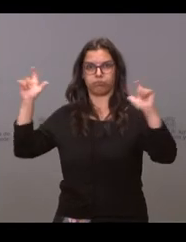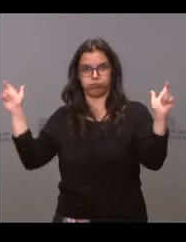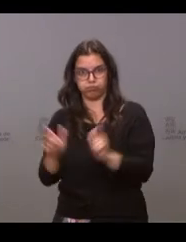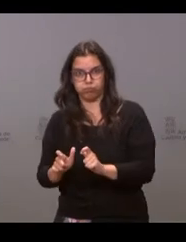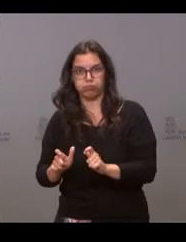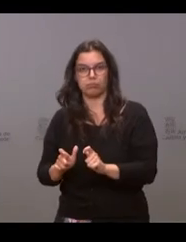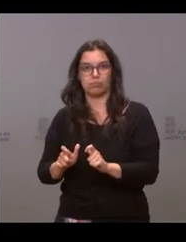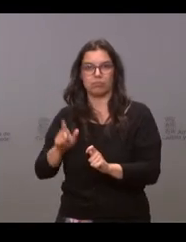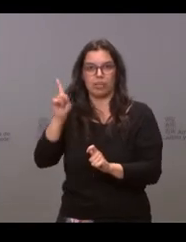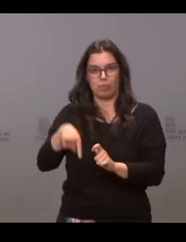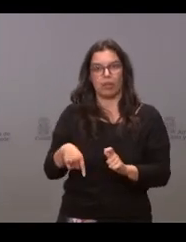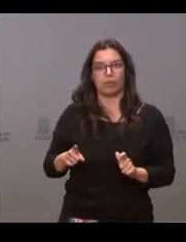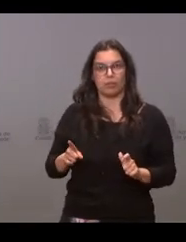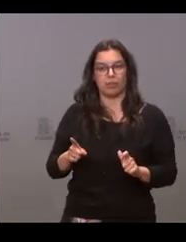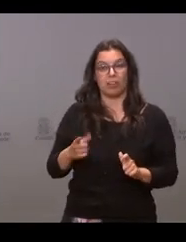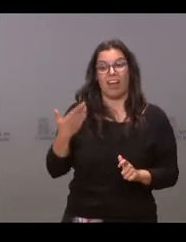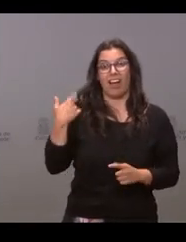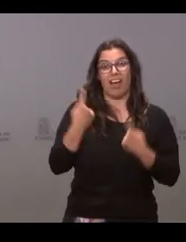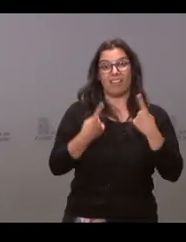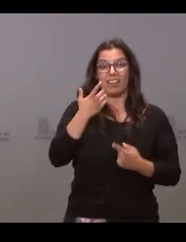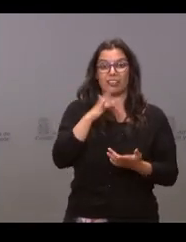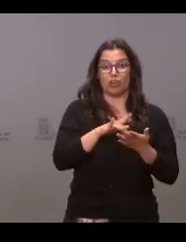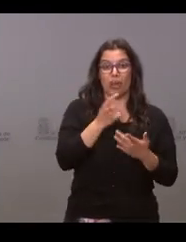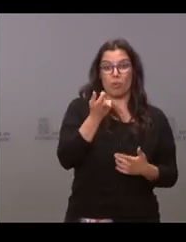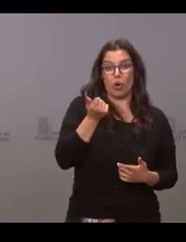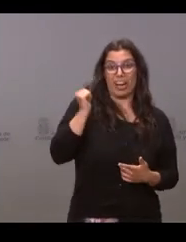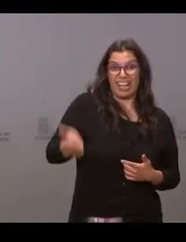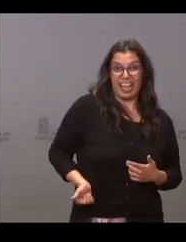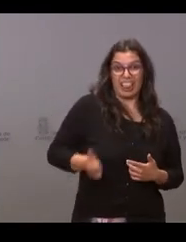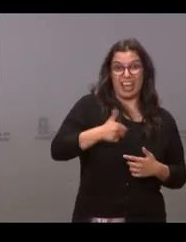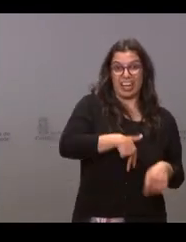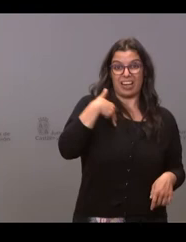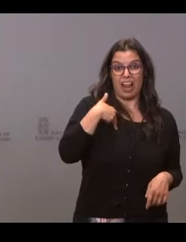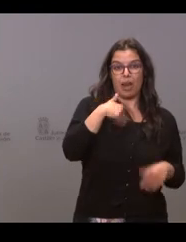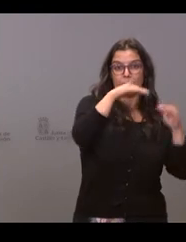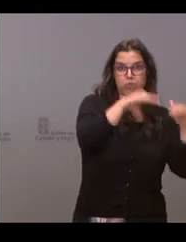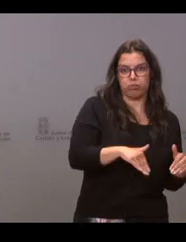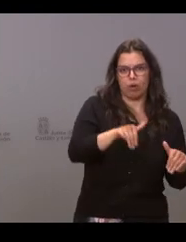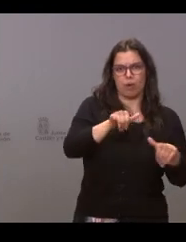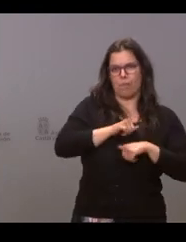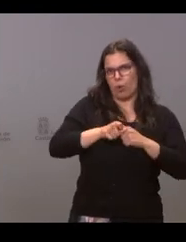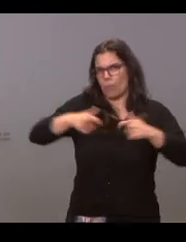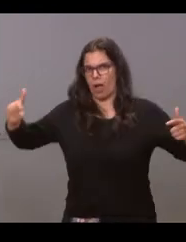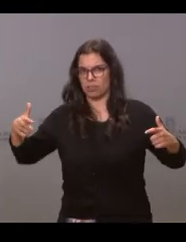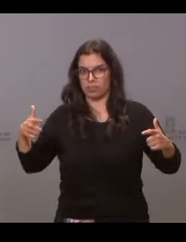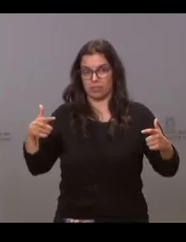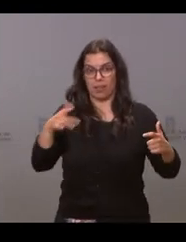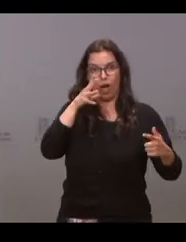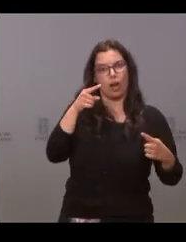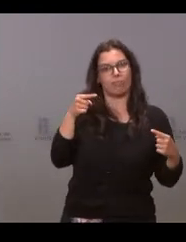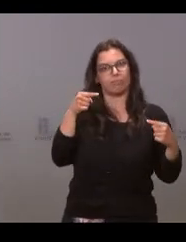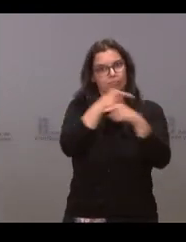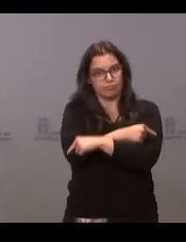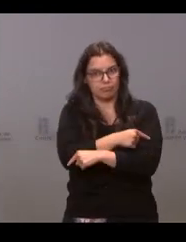mucho menos mientras que en otra crisis el al revés caía un poquito el pib y se desplomaba al desempleo antes por lo tanto tiene mucho que ver con las políticas